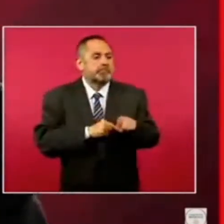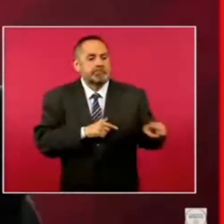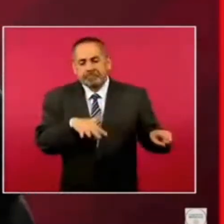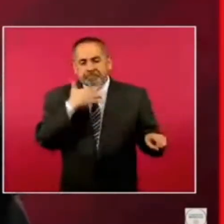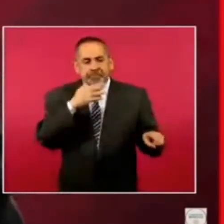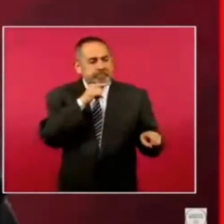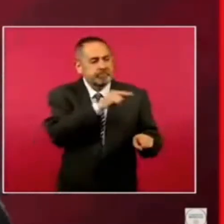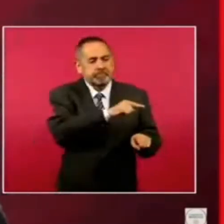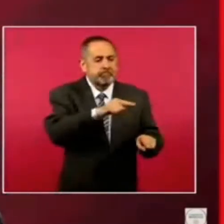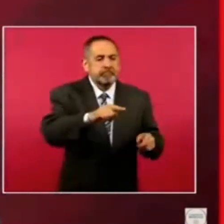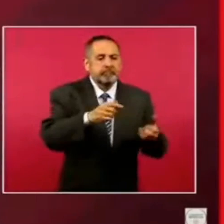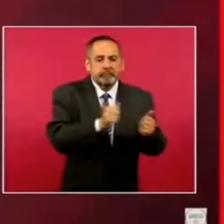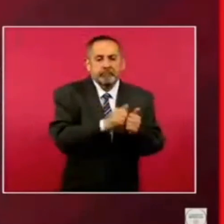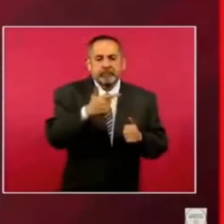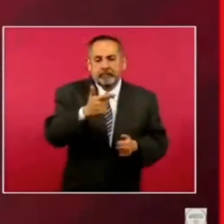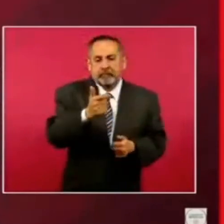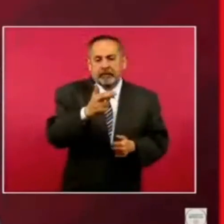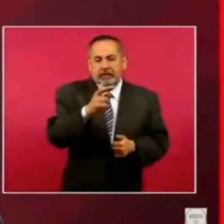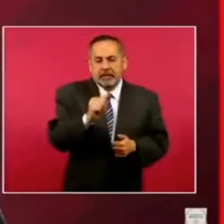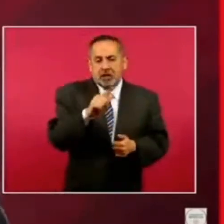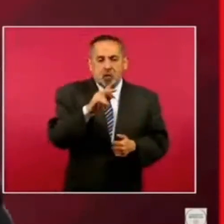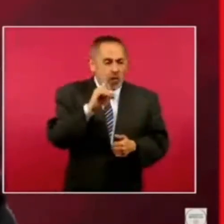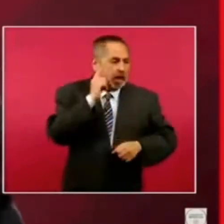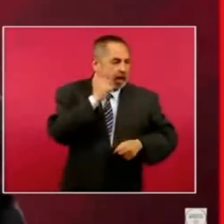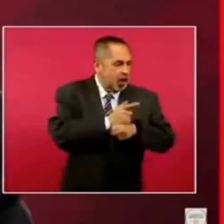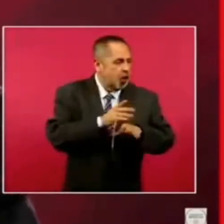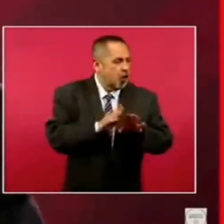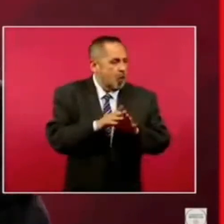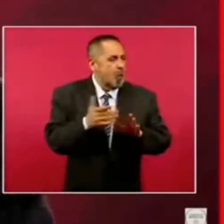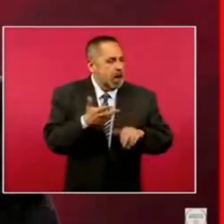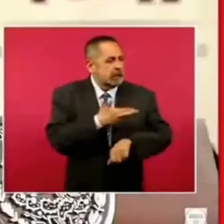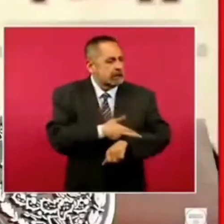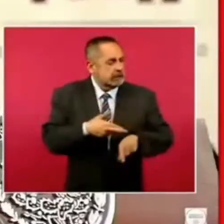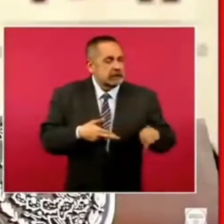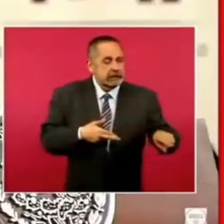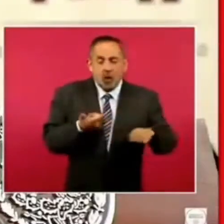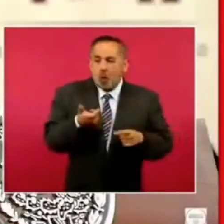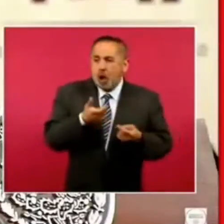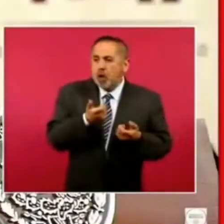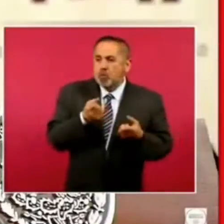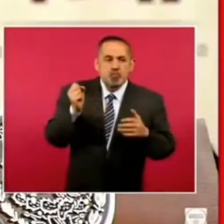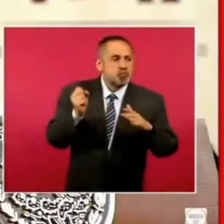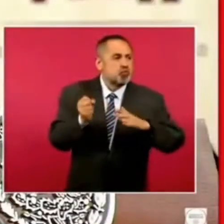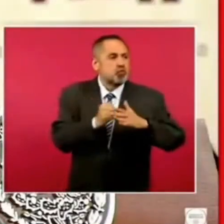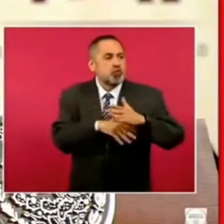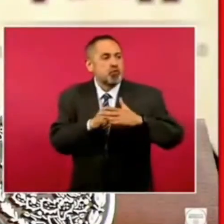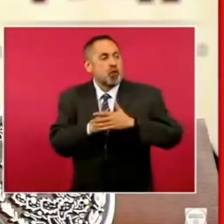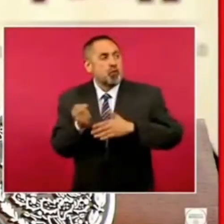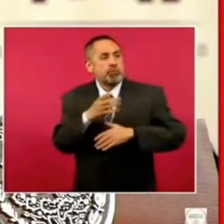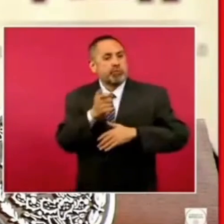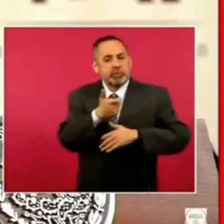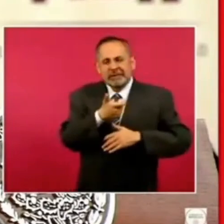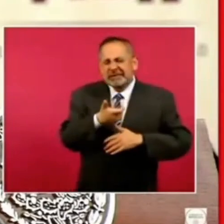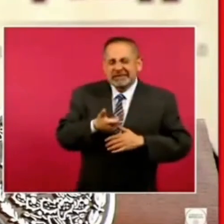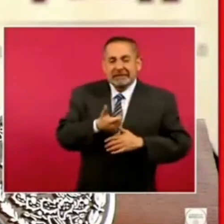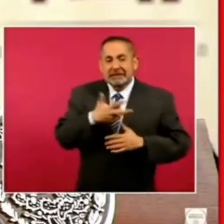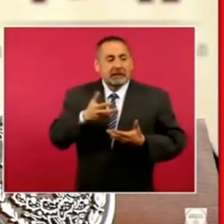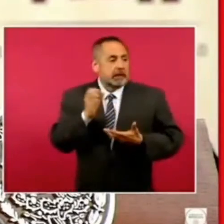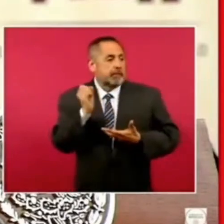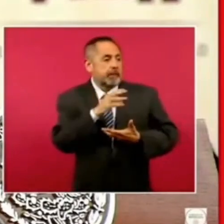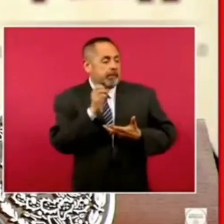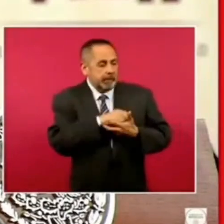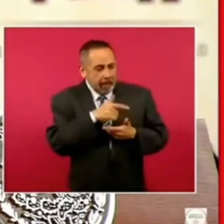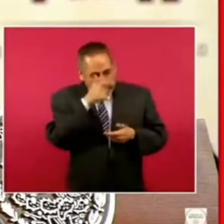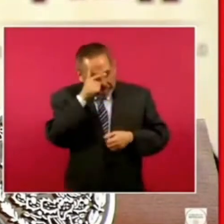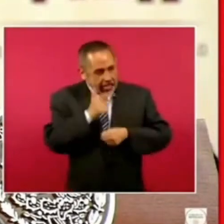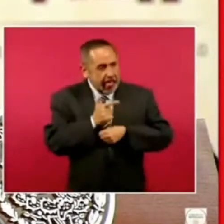corrupción de García Luna, su forma de operación, los montos y la ruta que siguieron los